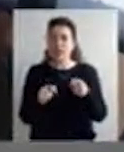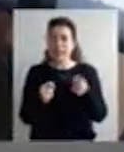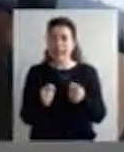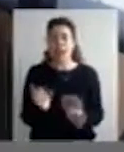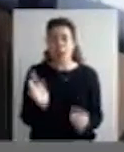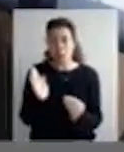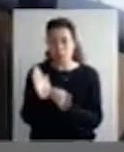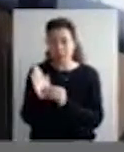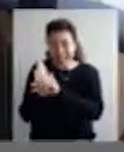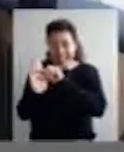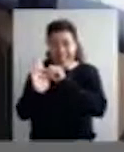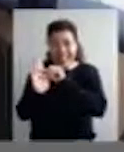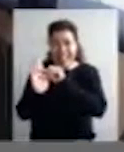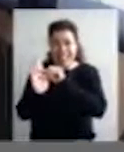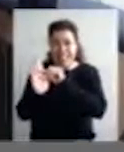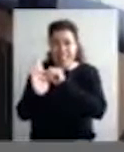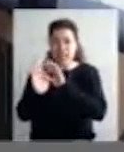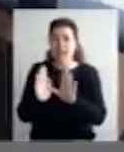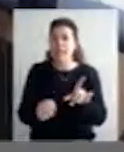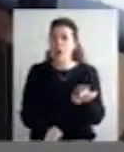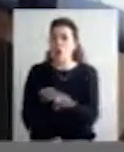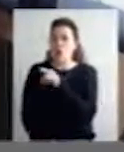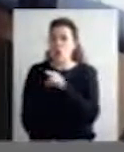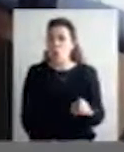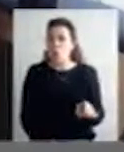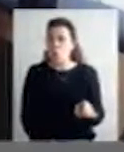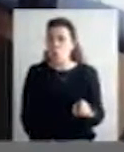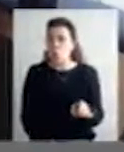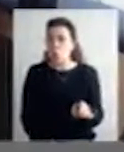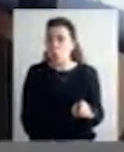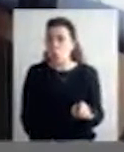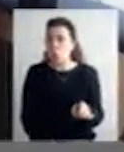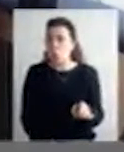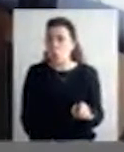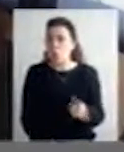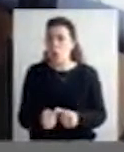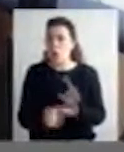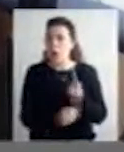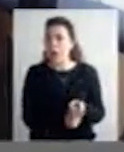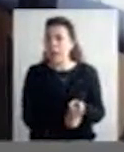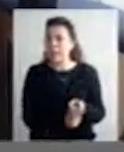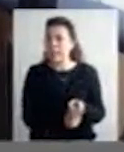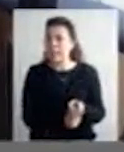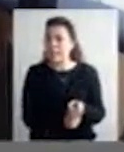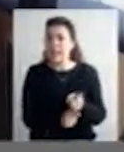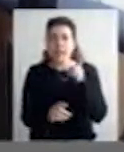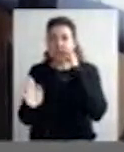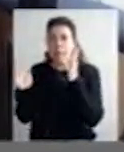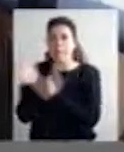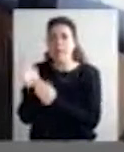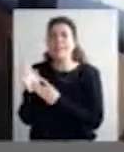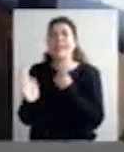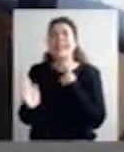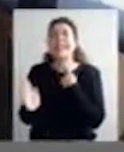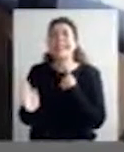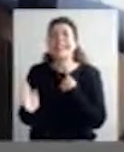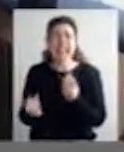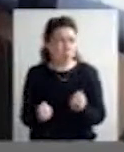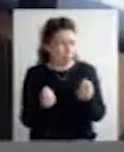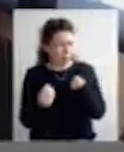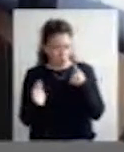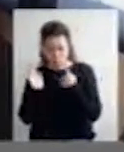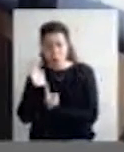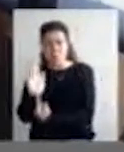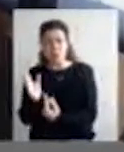que deje sin efecto eso de exigir que se demuestre un interés. ¿A quién tengo que demostrarle? ¿Qué voy a